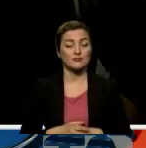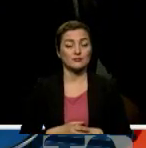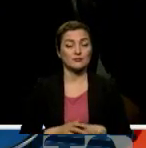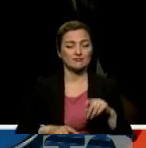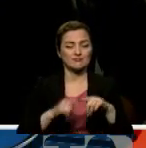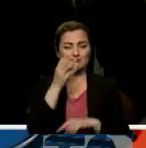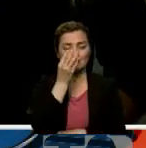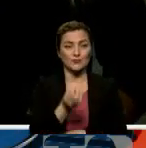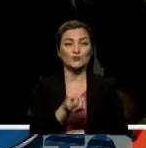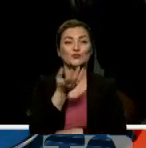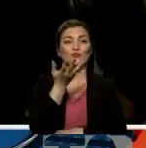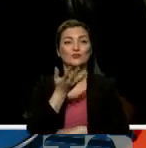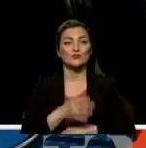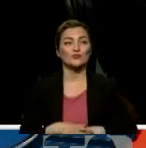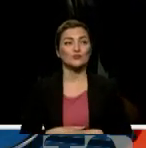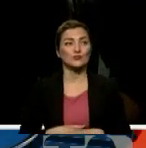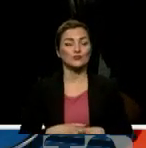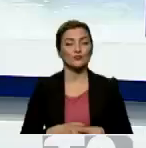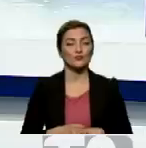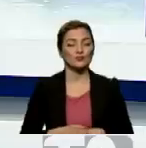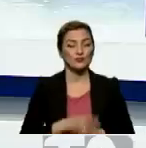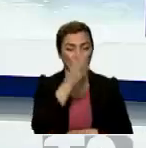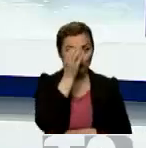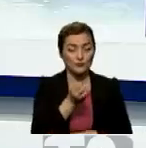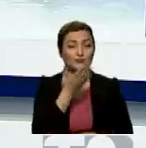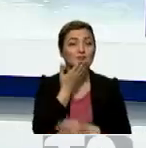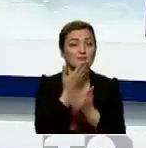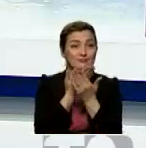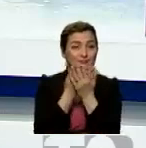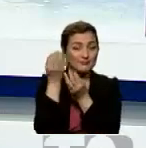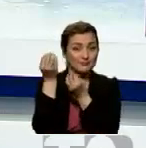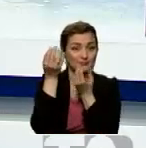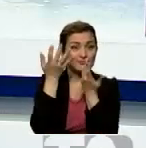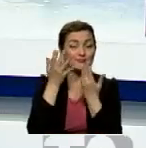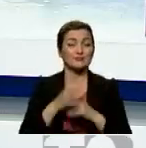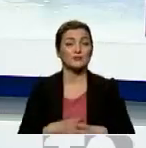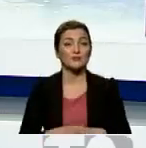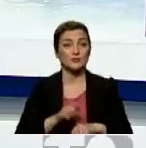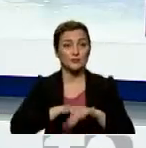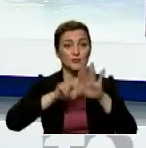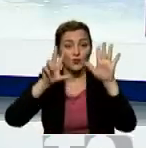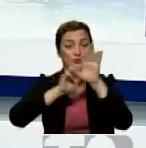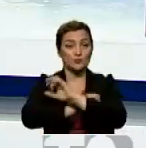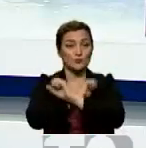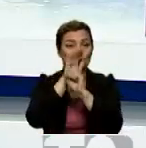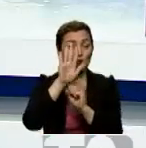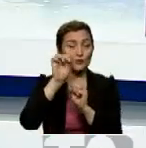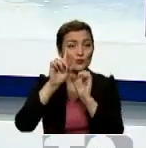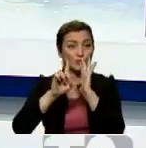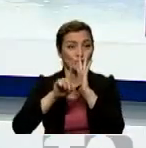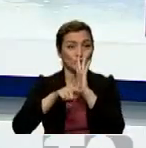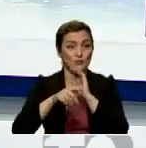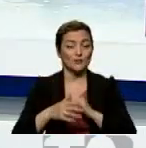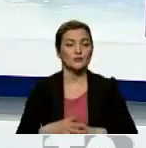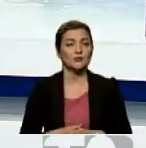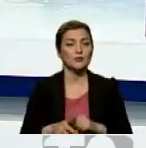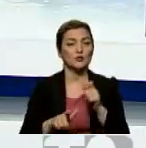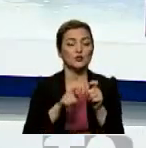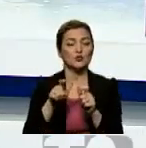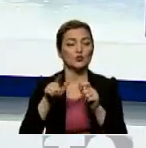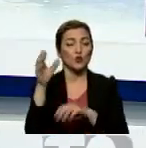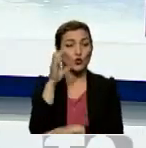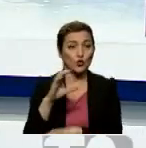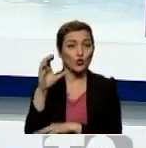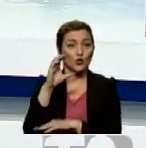amigos televidentes, buenos días. Buen día también para ti, Estefi. Muchísimas gracias por la información, amigos. 8:51. Moradores de